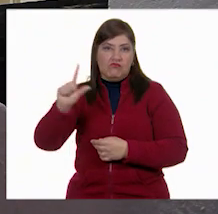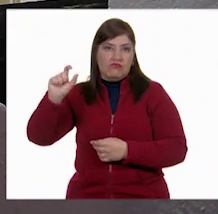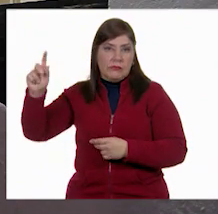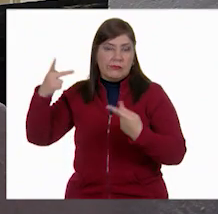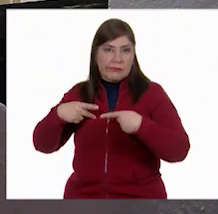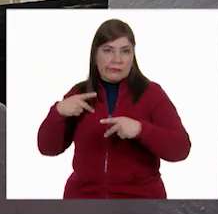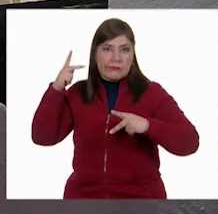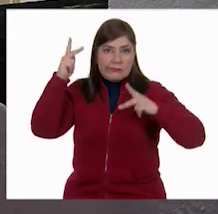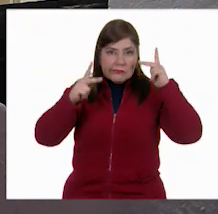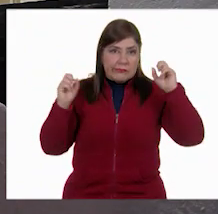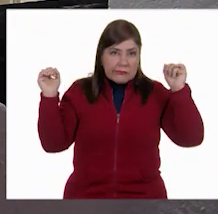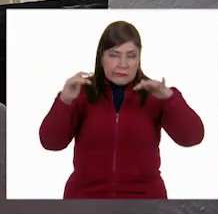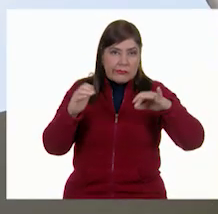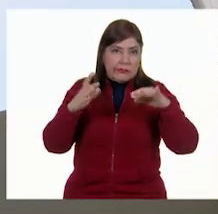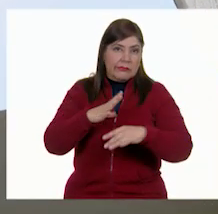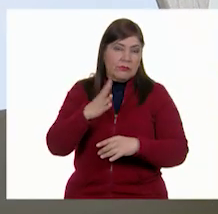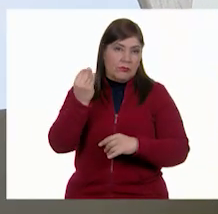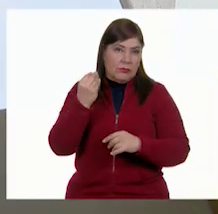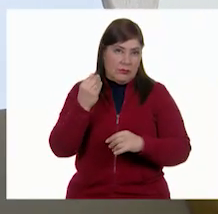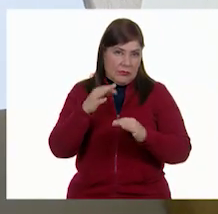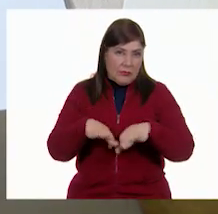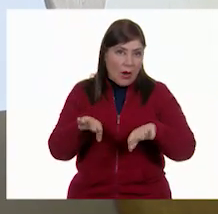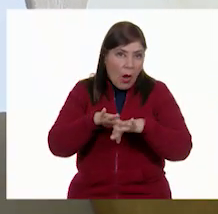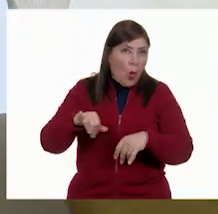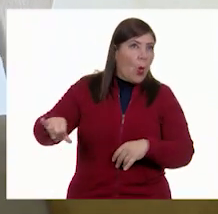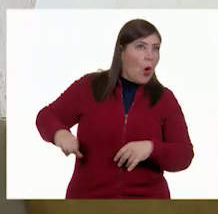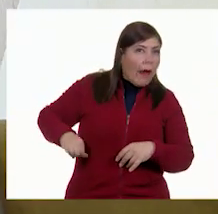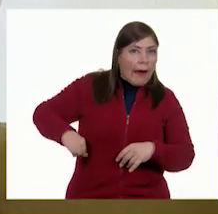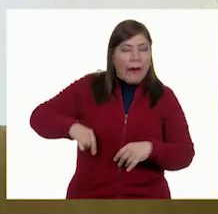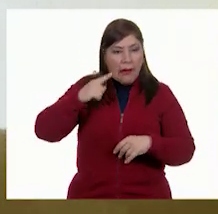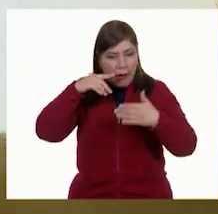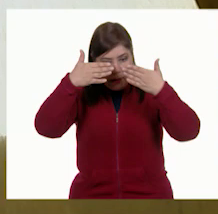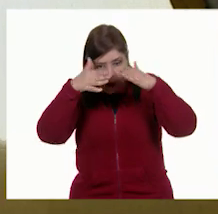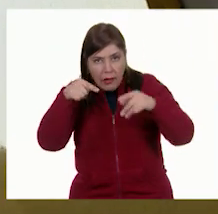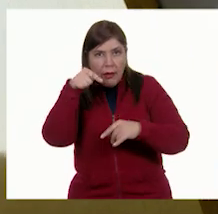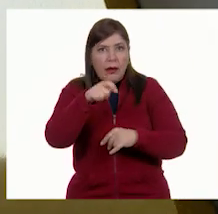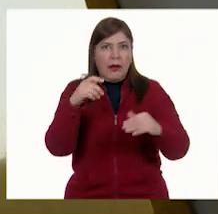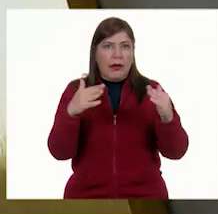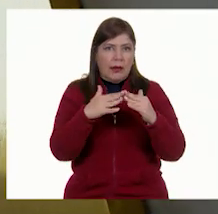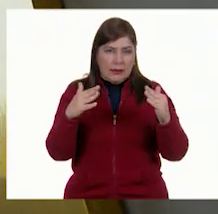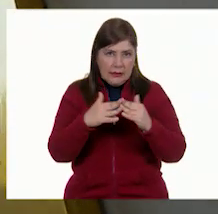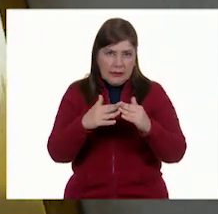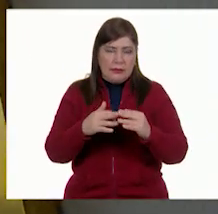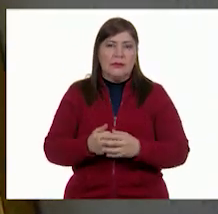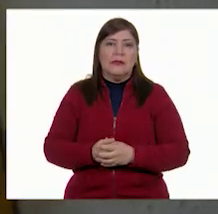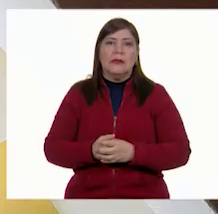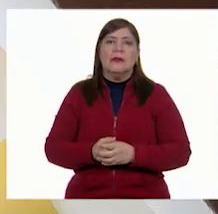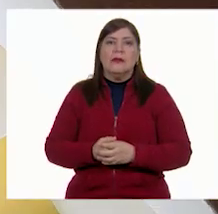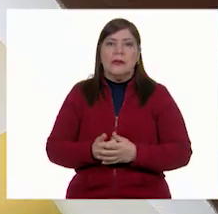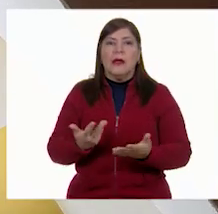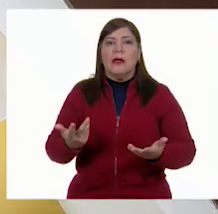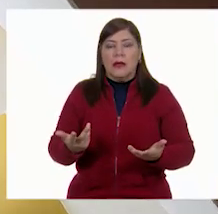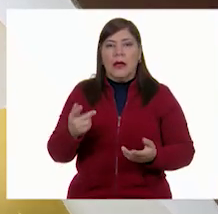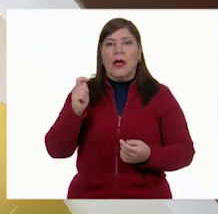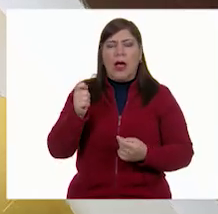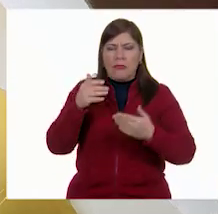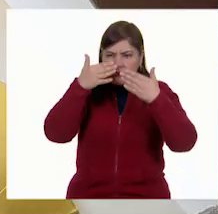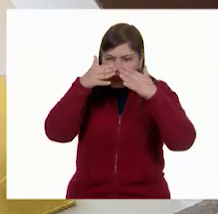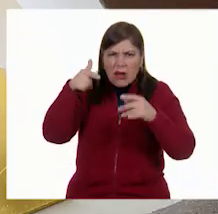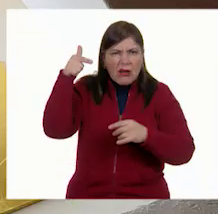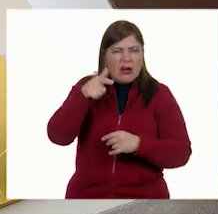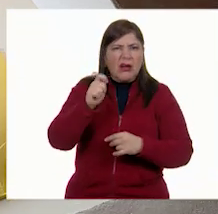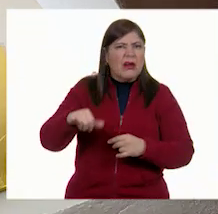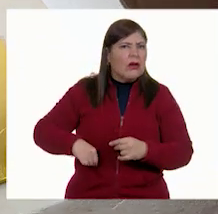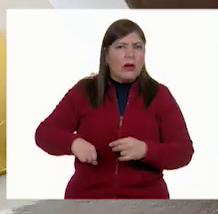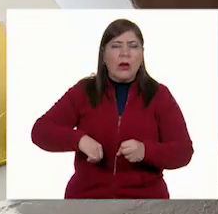largo de los años y ahí se da uno cuenta del interés que ha despertado. Y en buena medida despierta este interés precisamente